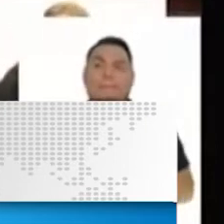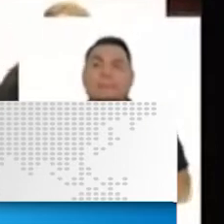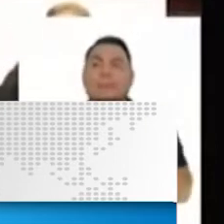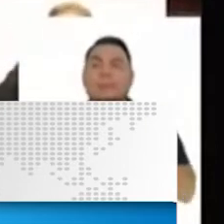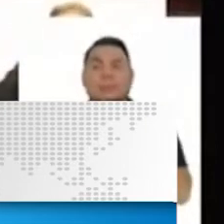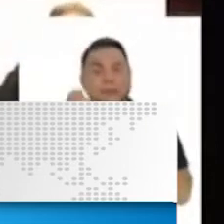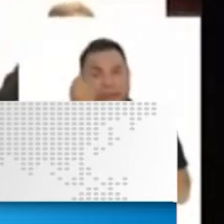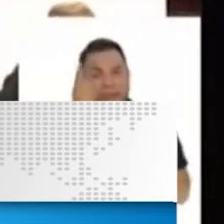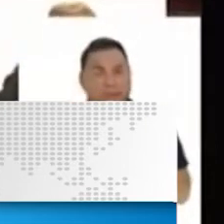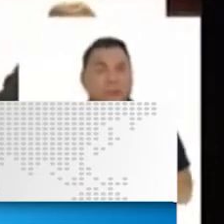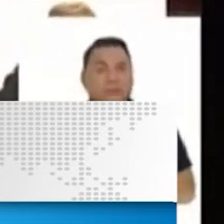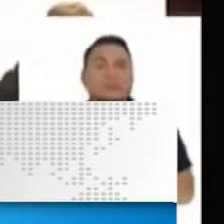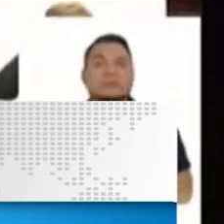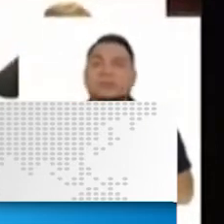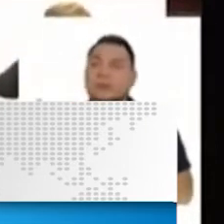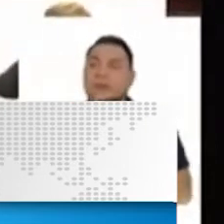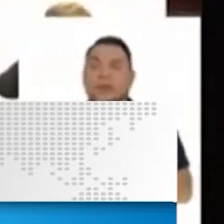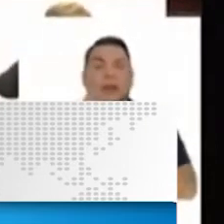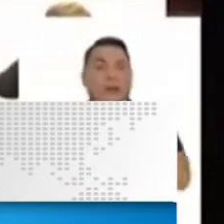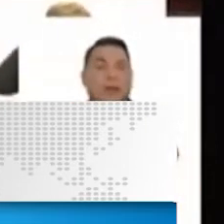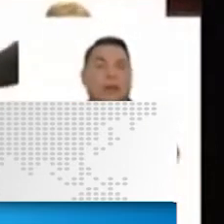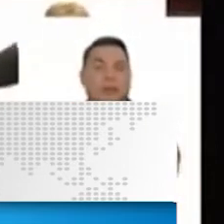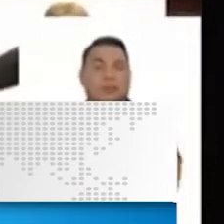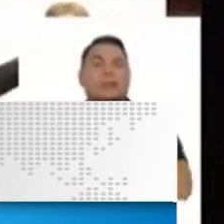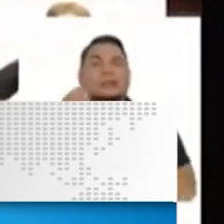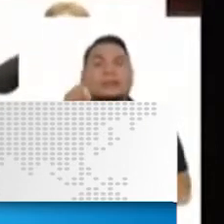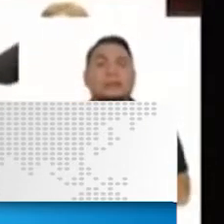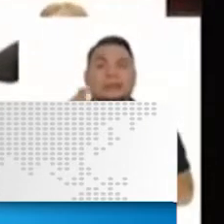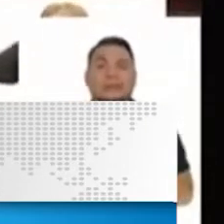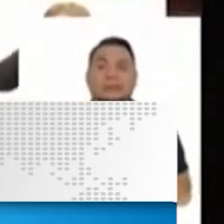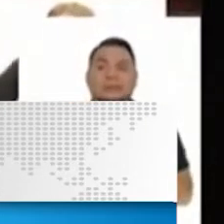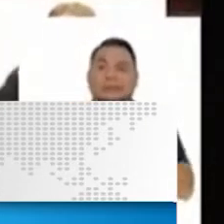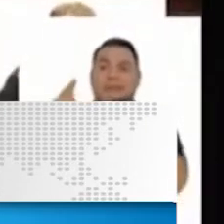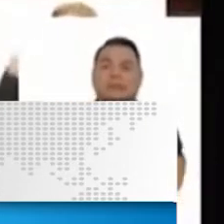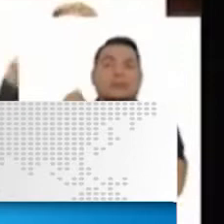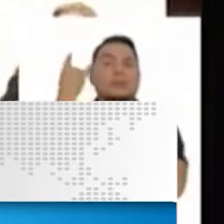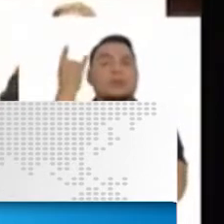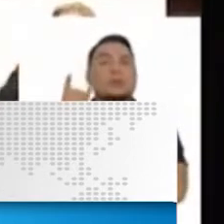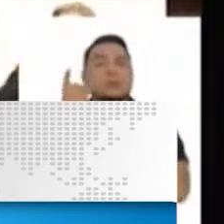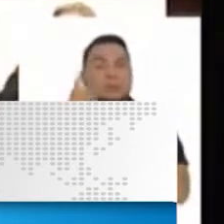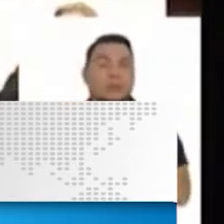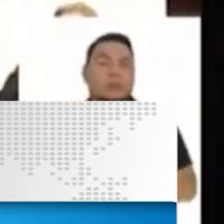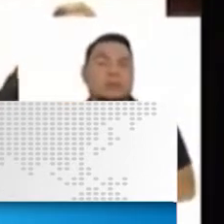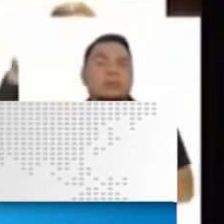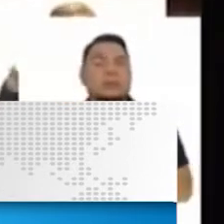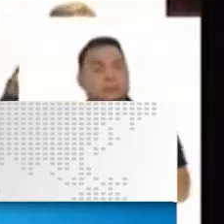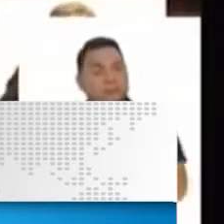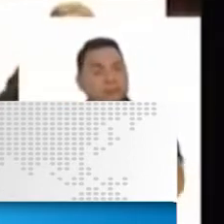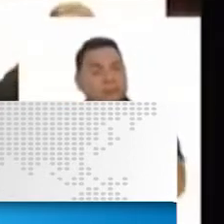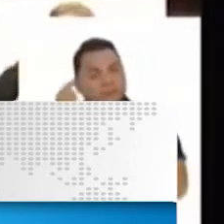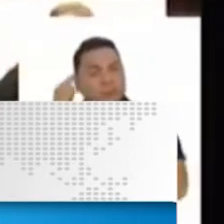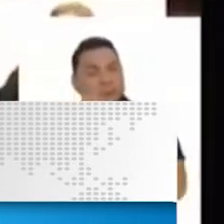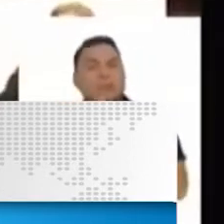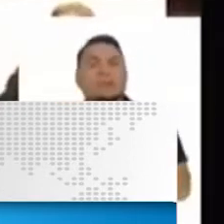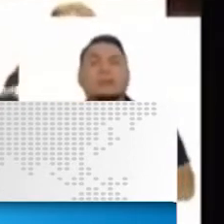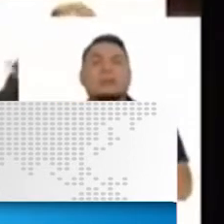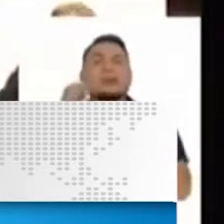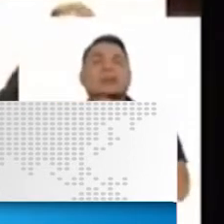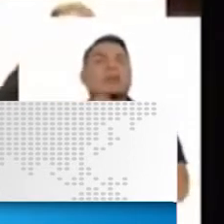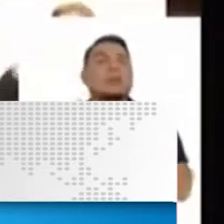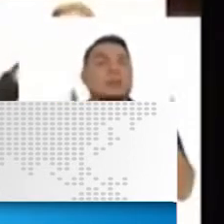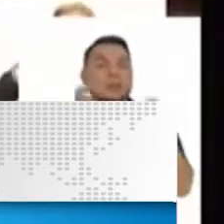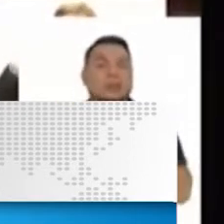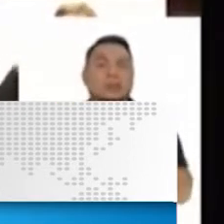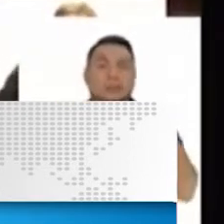Pero entendemos que nuestro país requiere de tareas urgentes, vinculadas principalmente a la